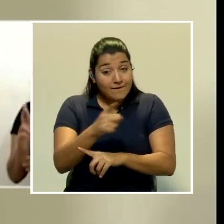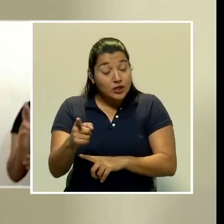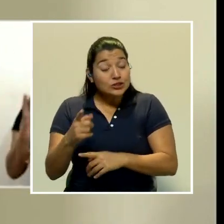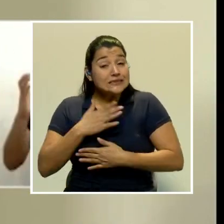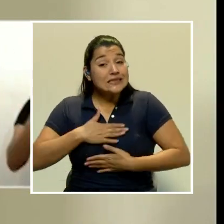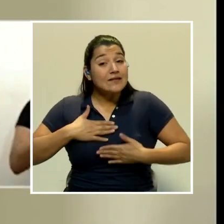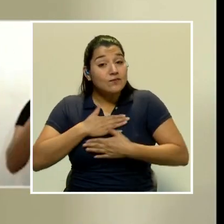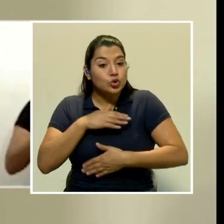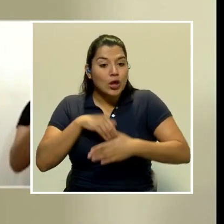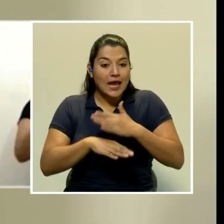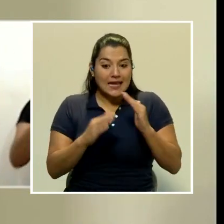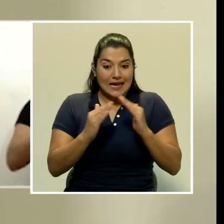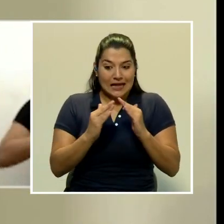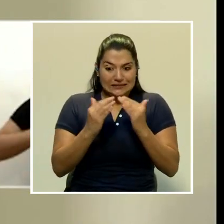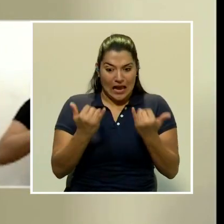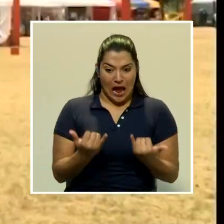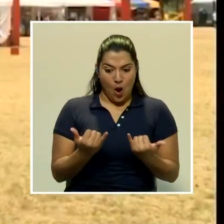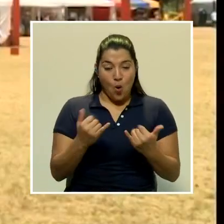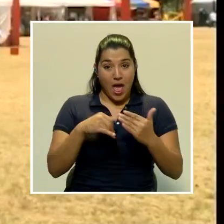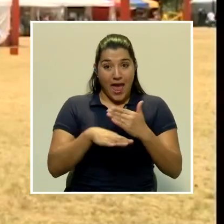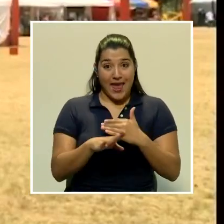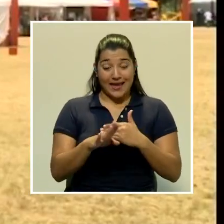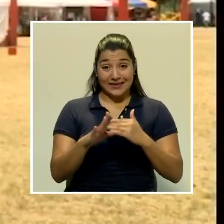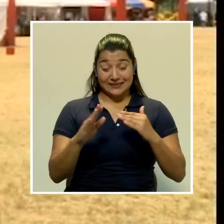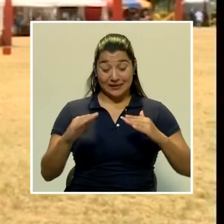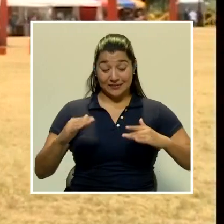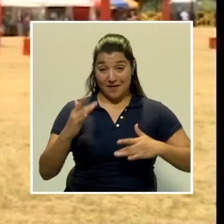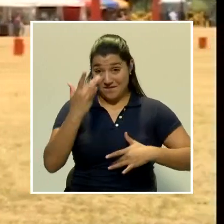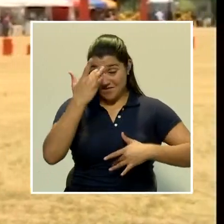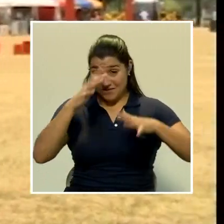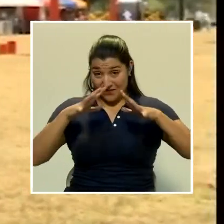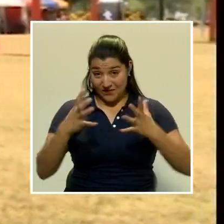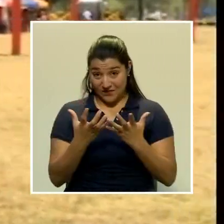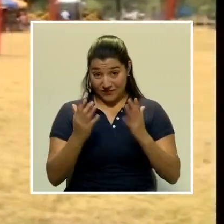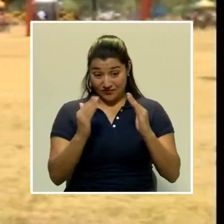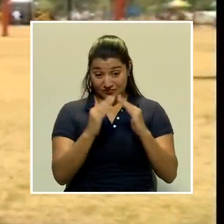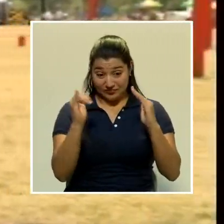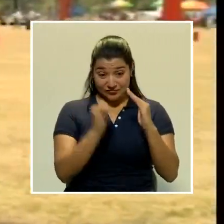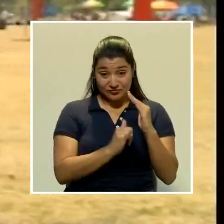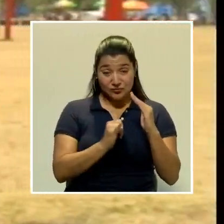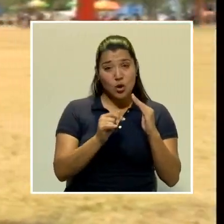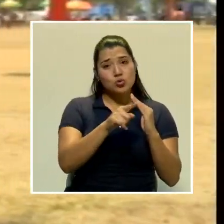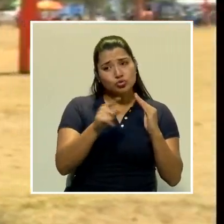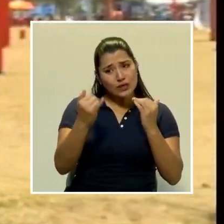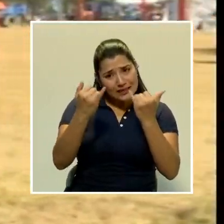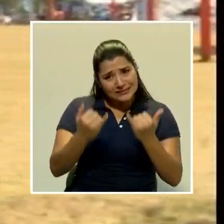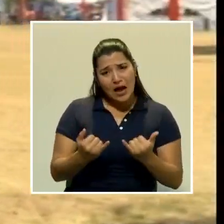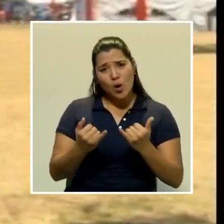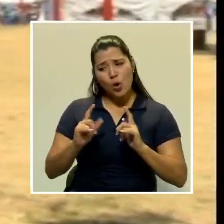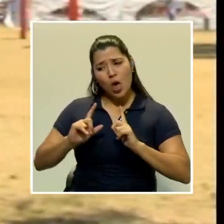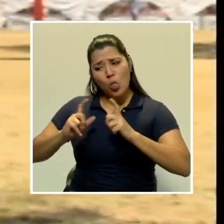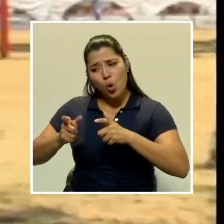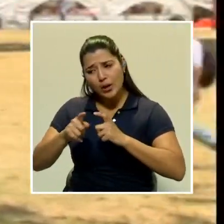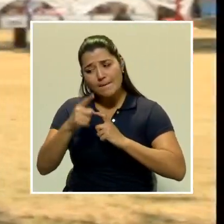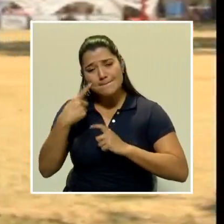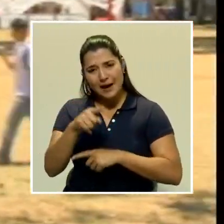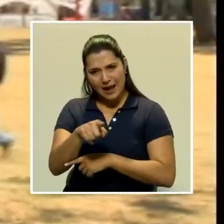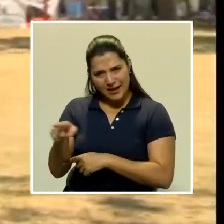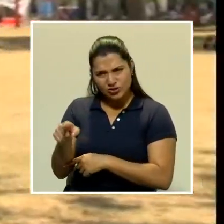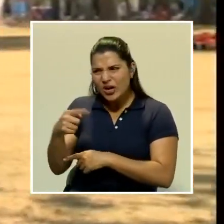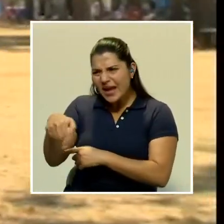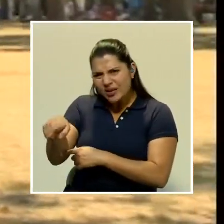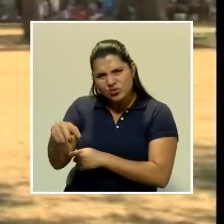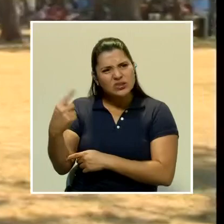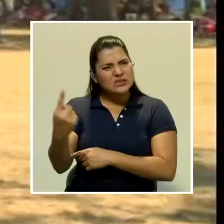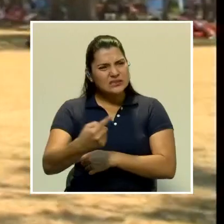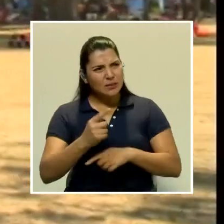su casa en estas semanas de pandemia, para que donen por esos trabajadores del arte y la cultura que siempre han estado ahí para llenar nuestra vida